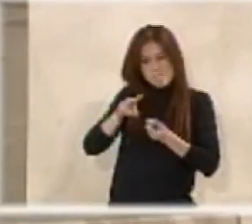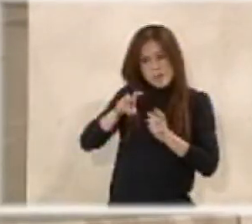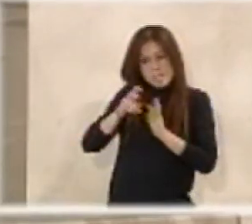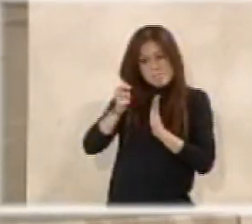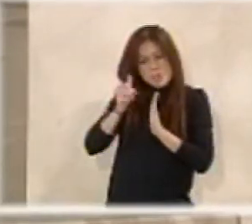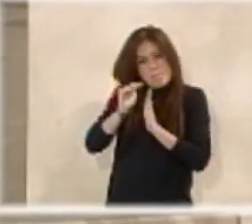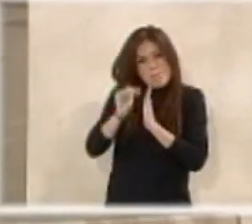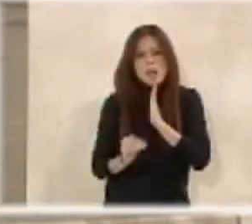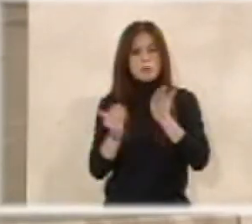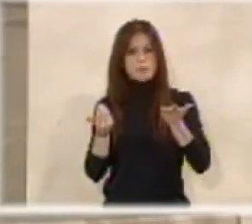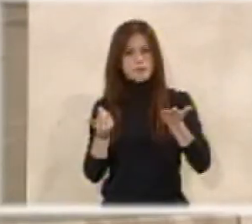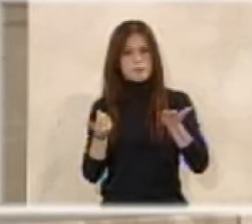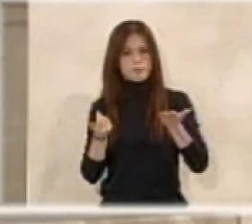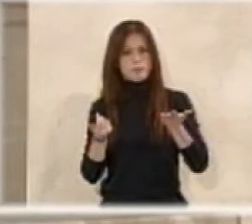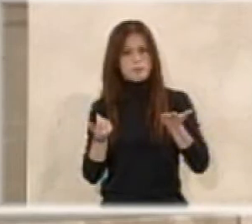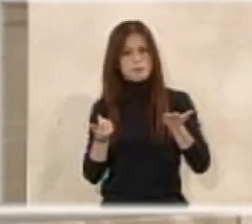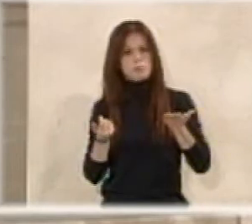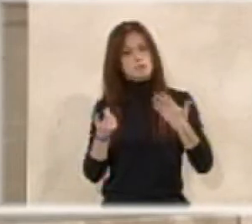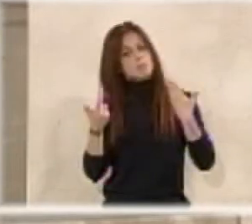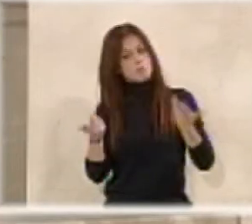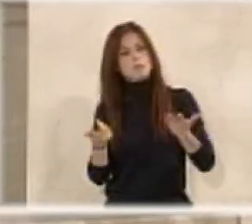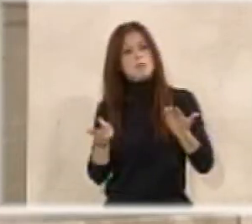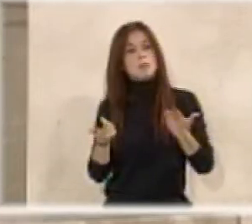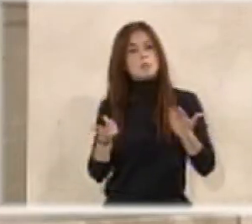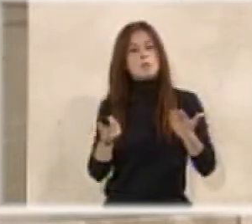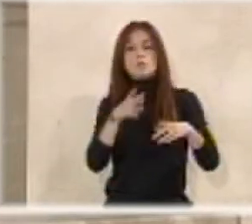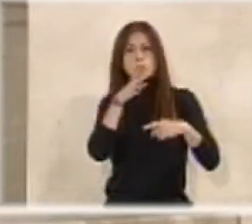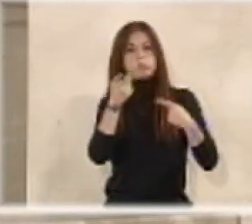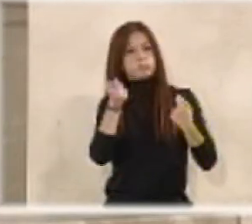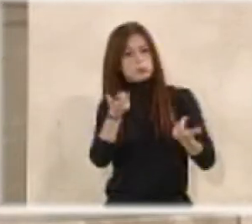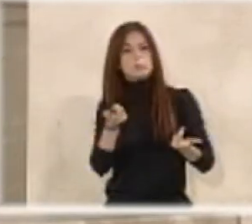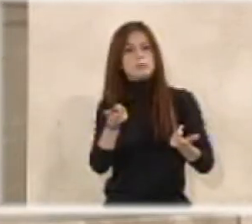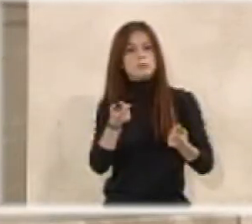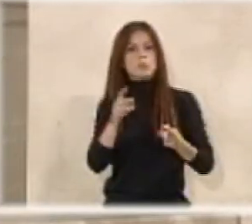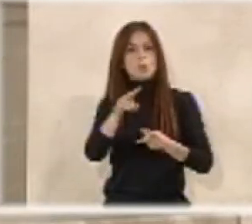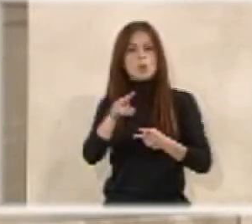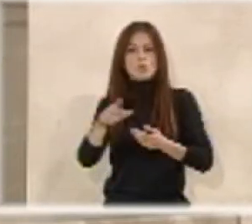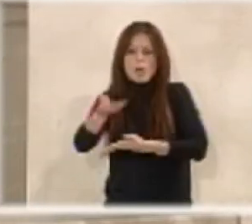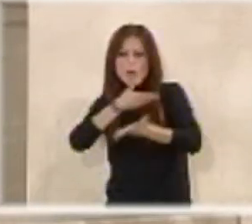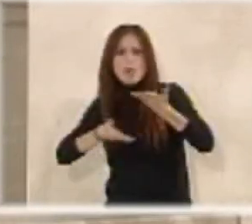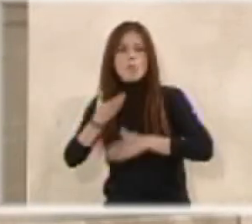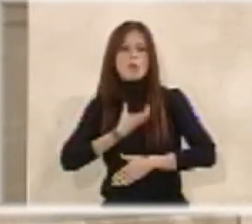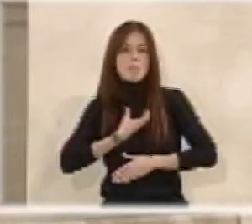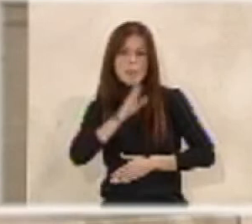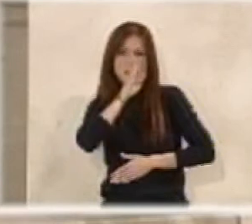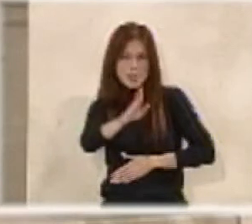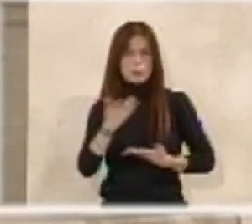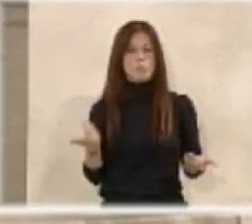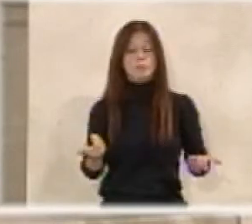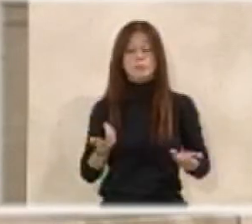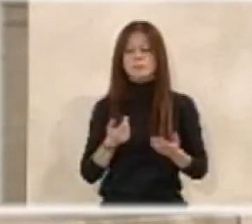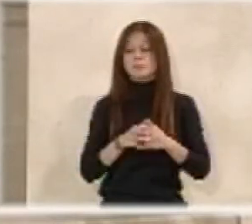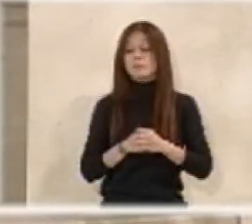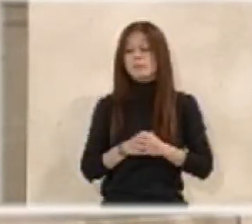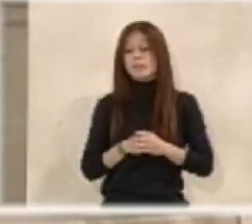mejor y que les llegue pues esa digamos, contribución municipal que les llegue de manera directa.